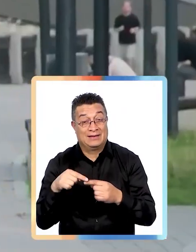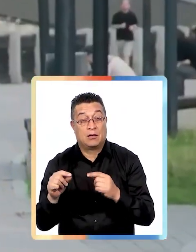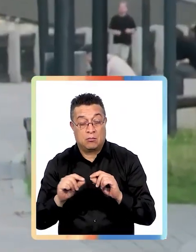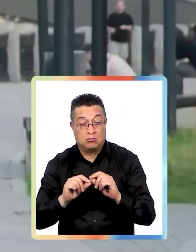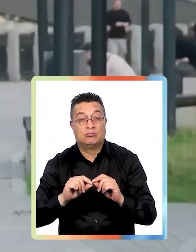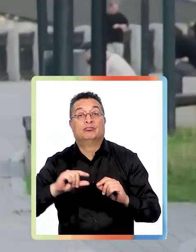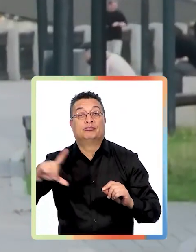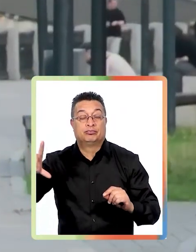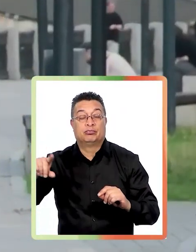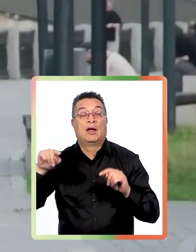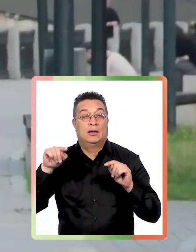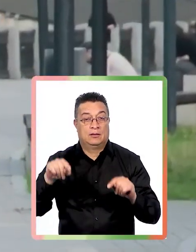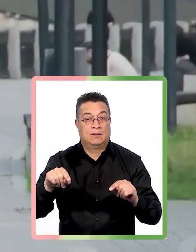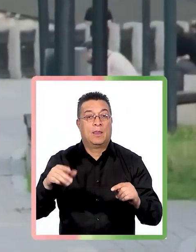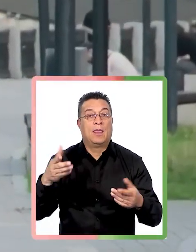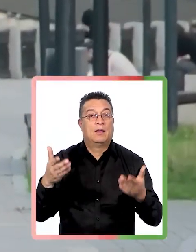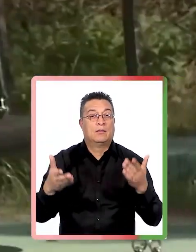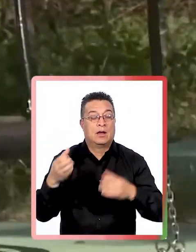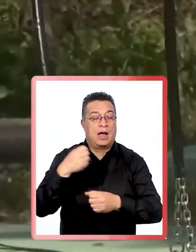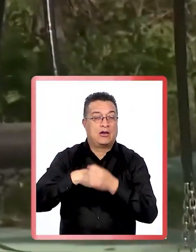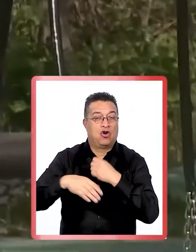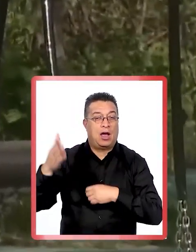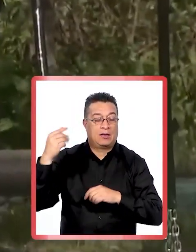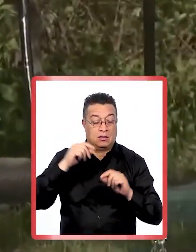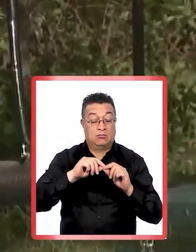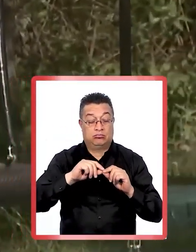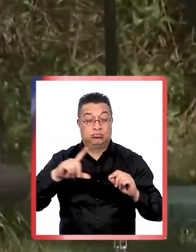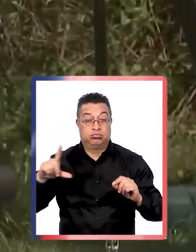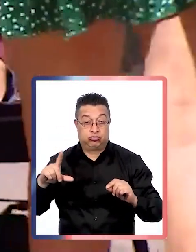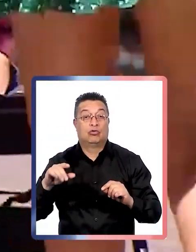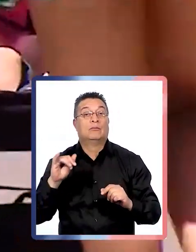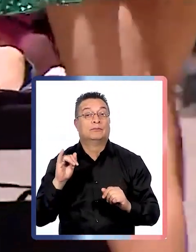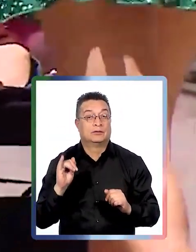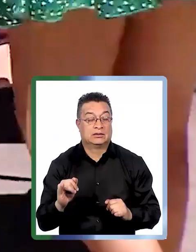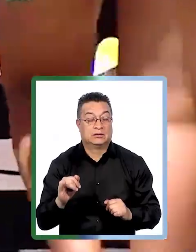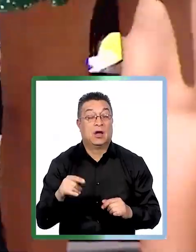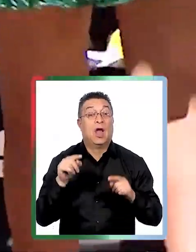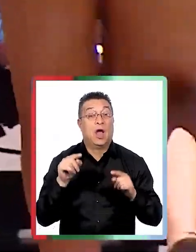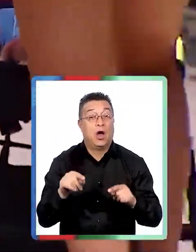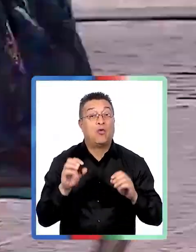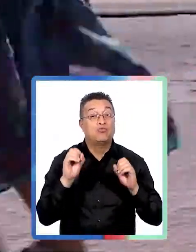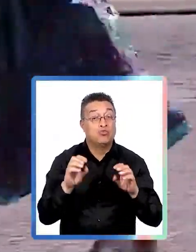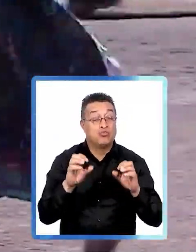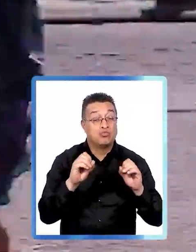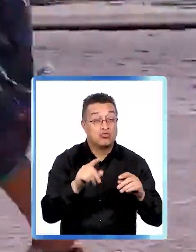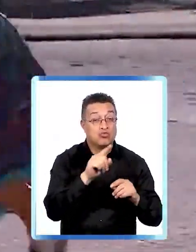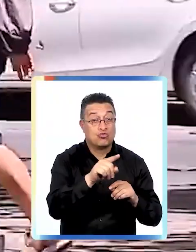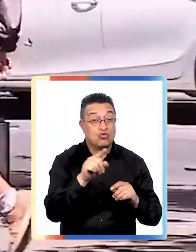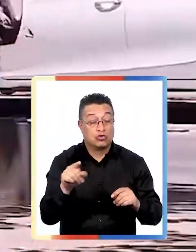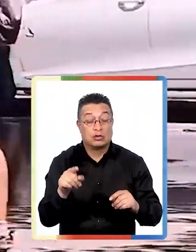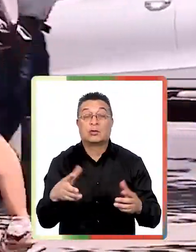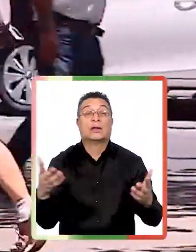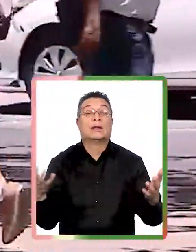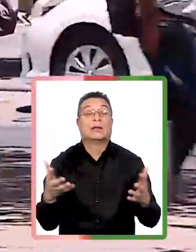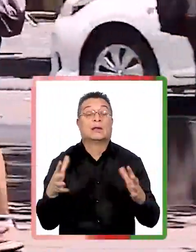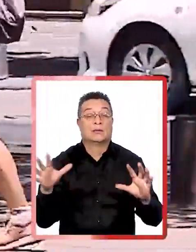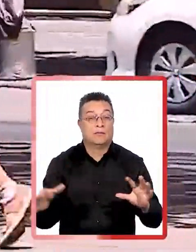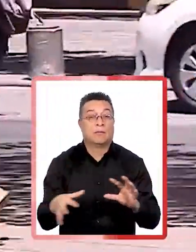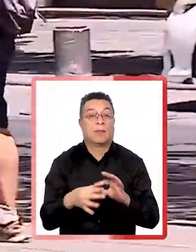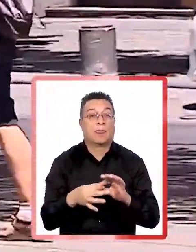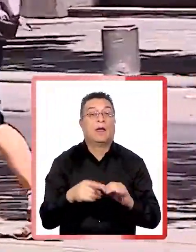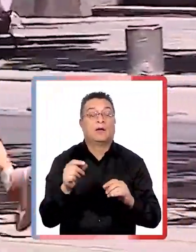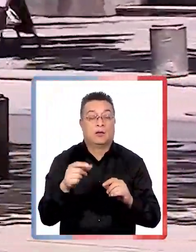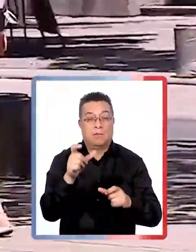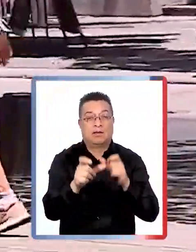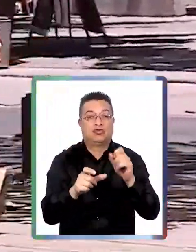ha aumentado algo respecto de años anteriores. Y mucho de eso tiene que ver